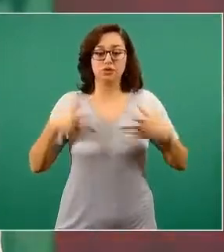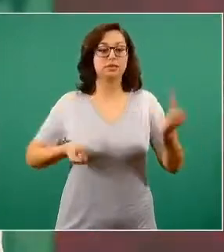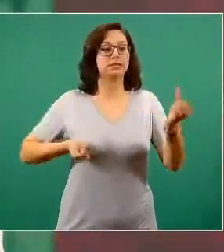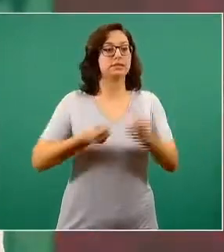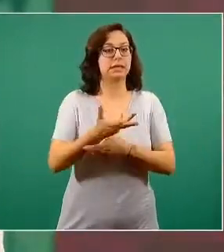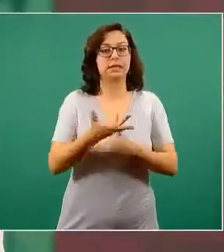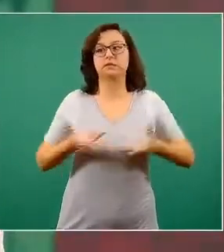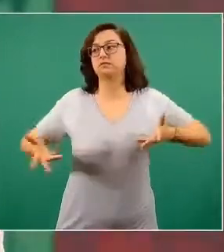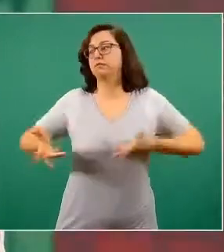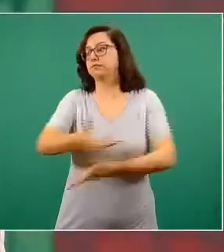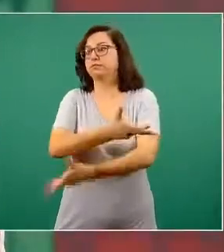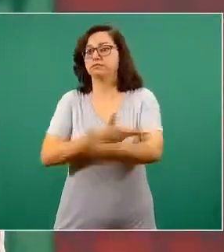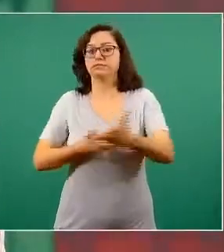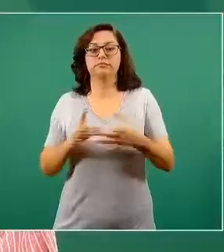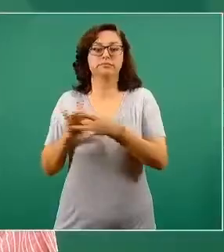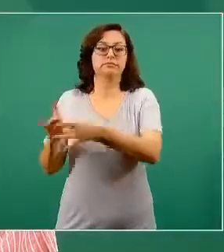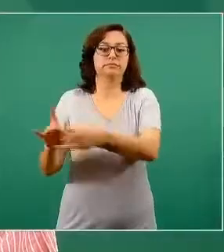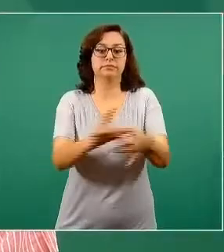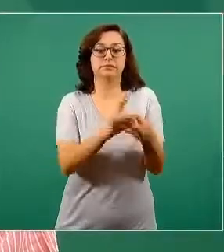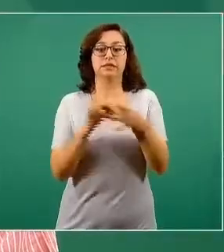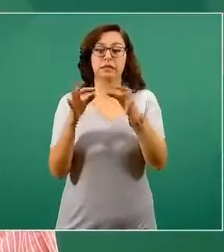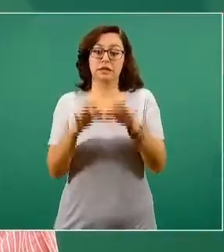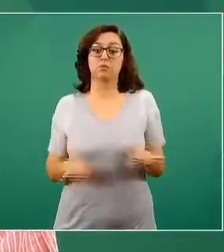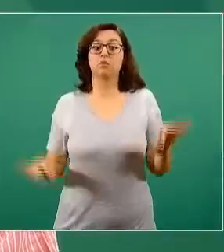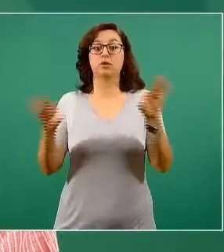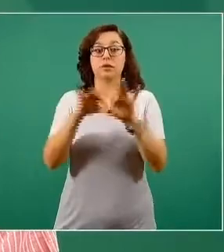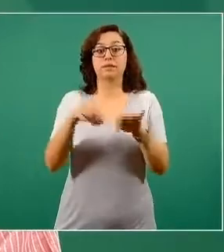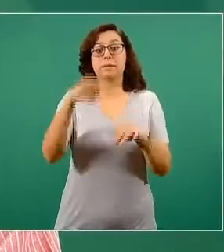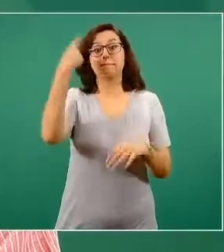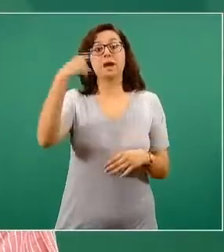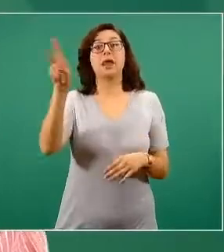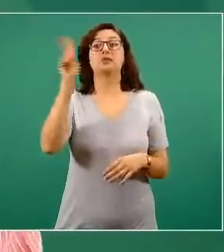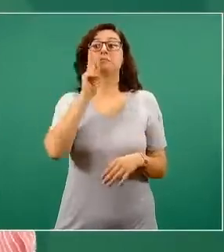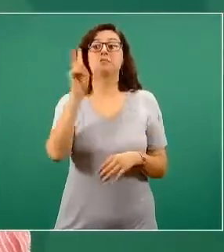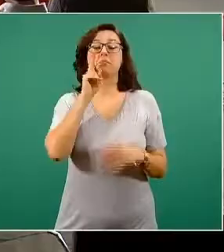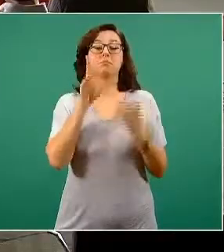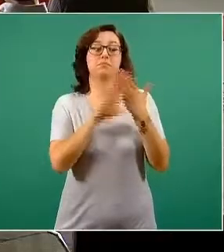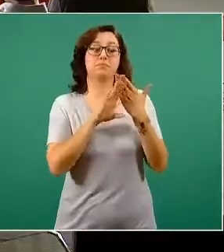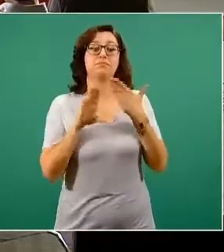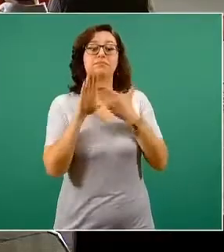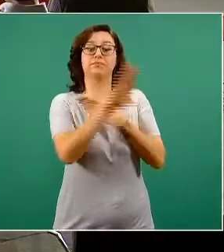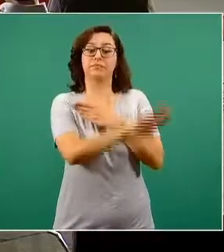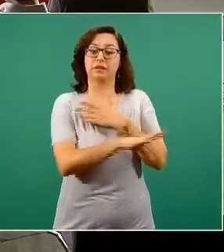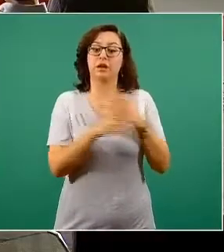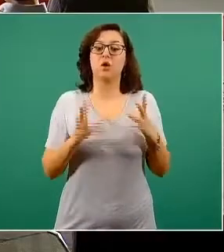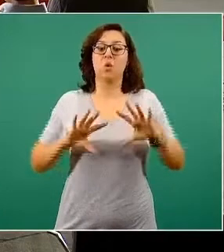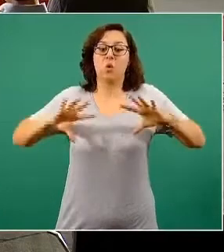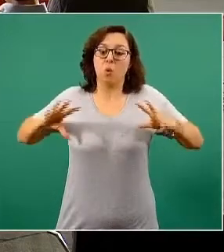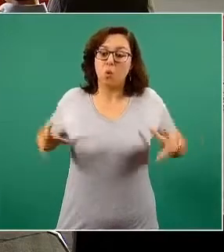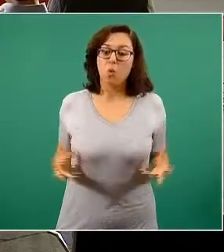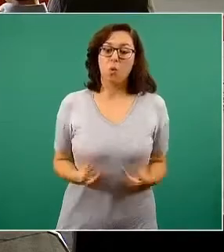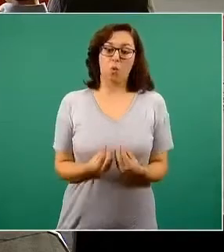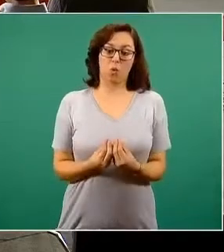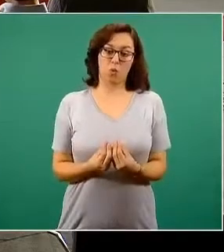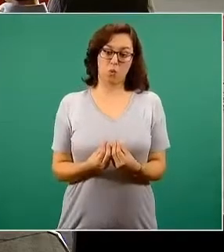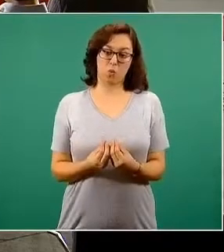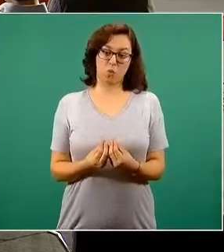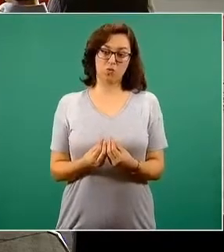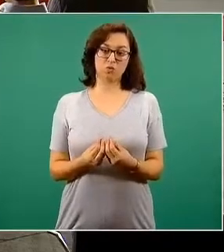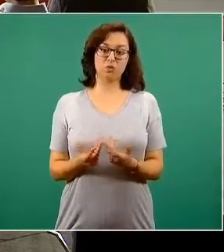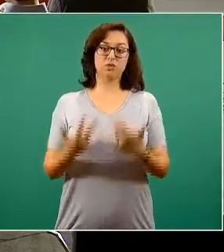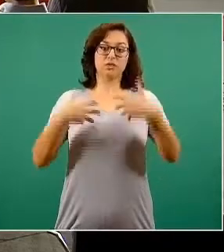elemento fundamental de la Estrategia Nacional de Prevención de Adicciones. Es una visión de inclusión, es una visión